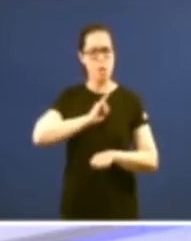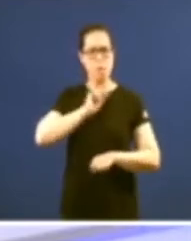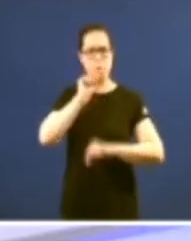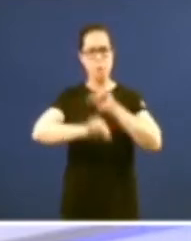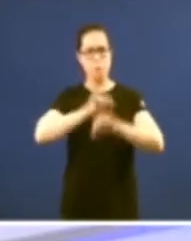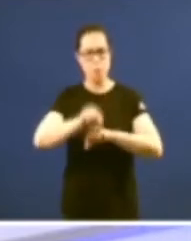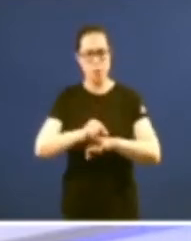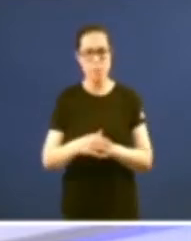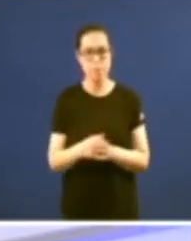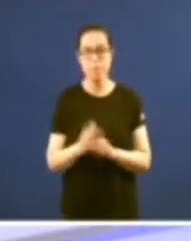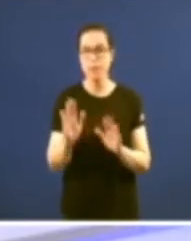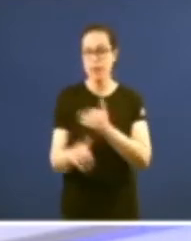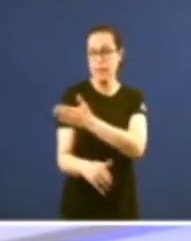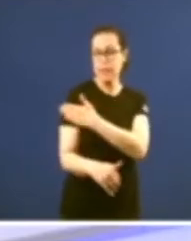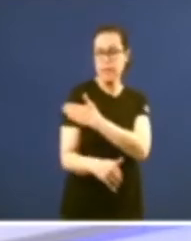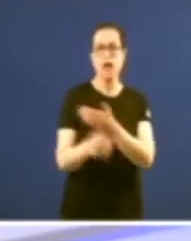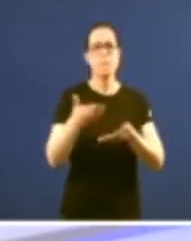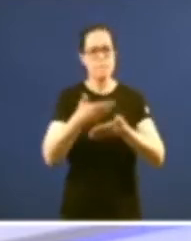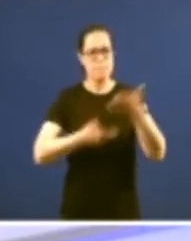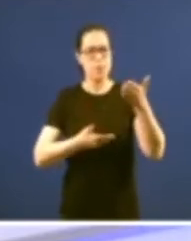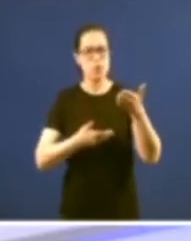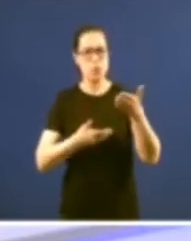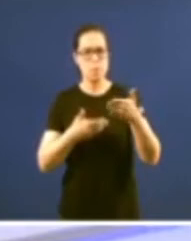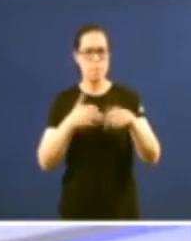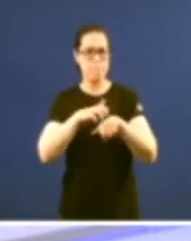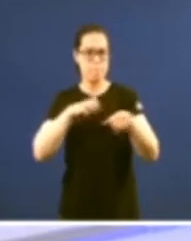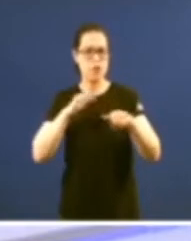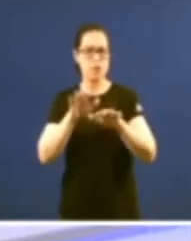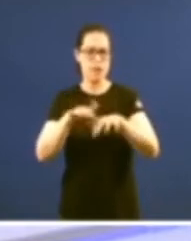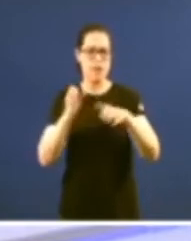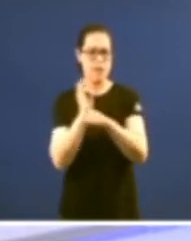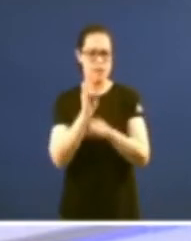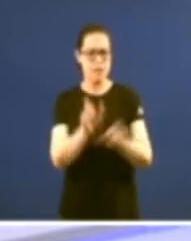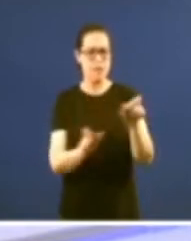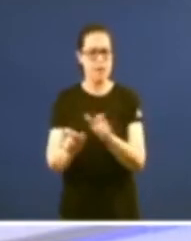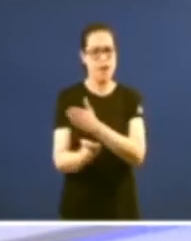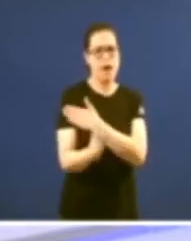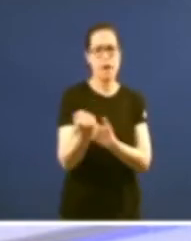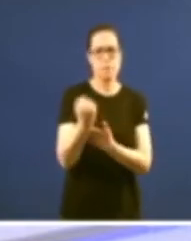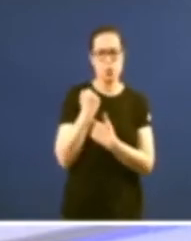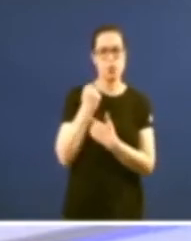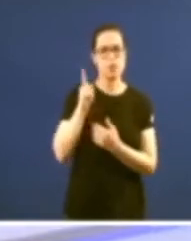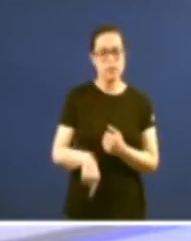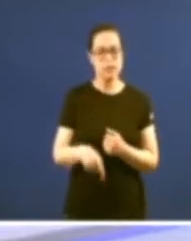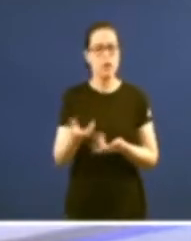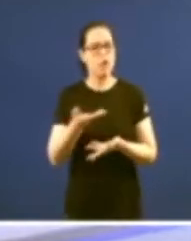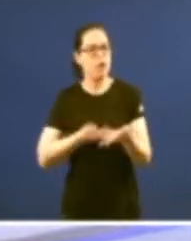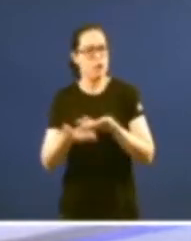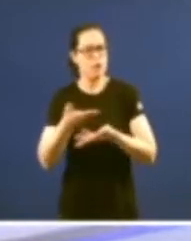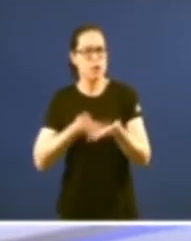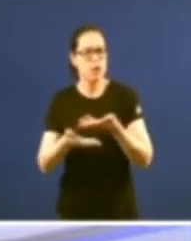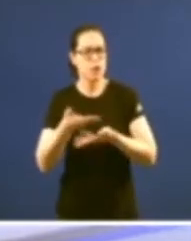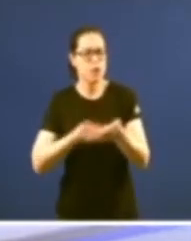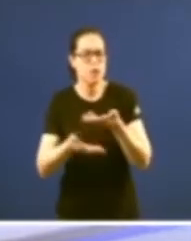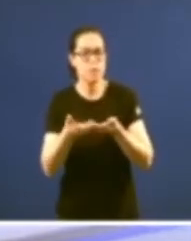con respaldo, sí, do resto dos xornais, da mayoría dos parlamentarios de Galicia. Nese clima de colaboración reivindicou para